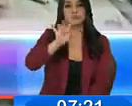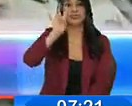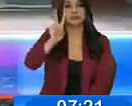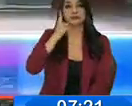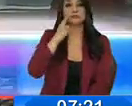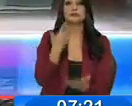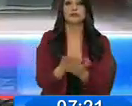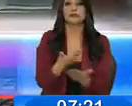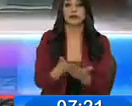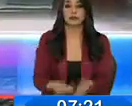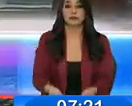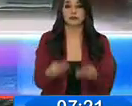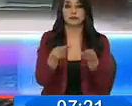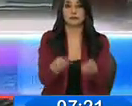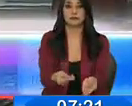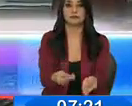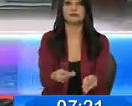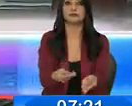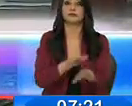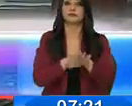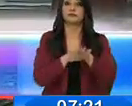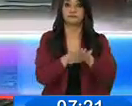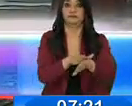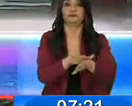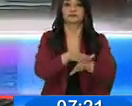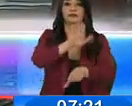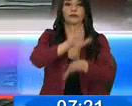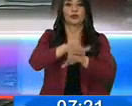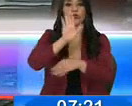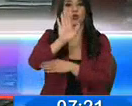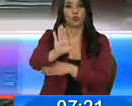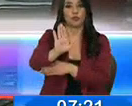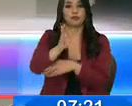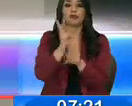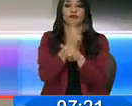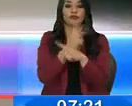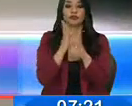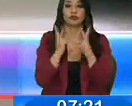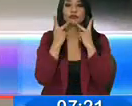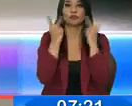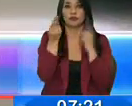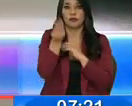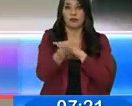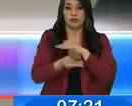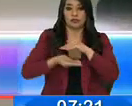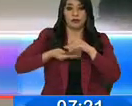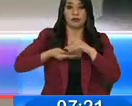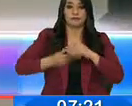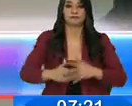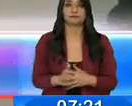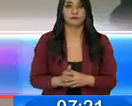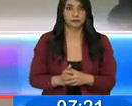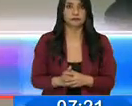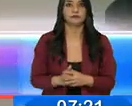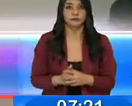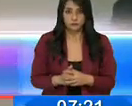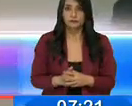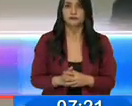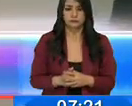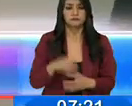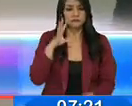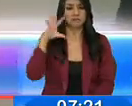de convicción que sustentan la acusación por cohecho. La existencia de una